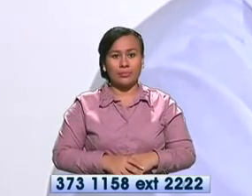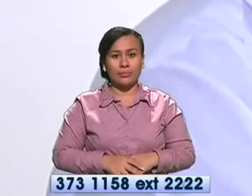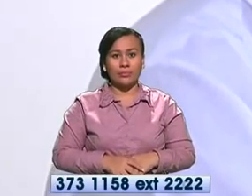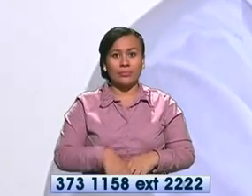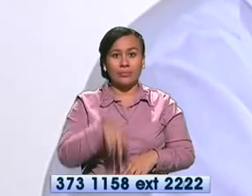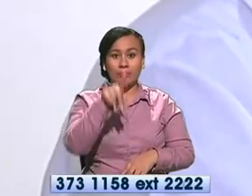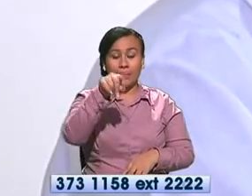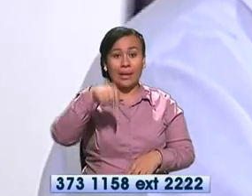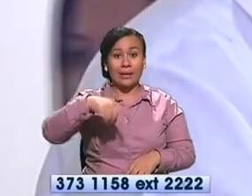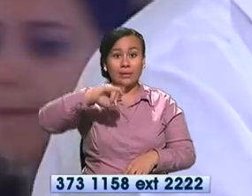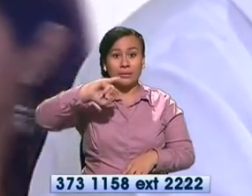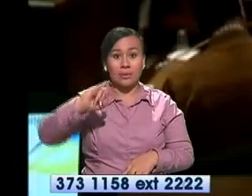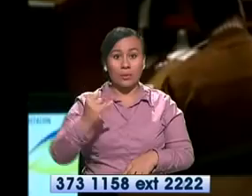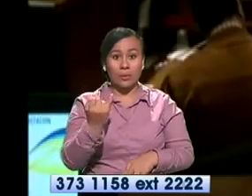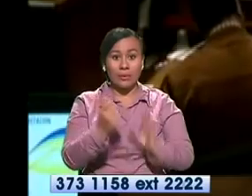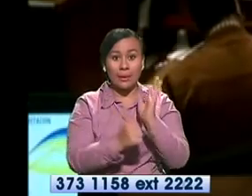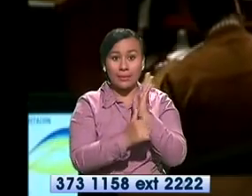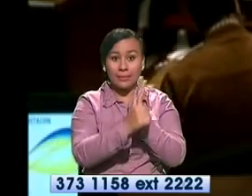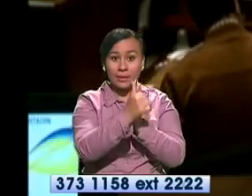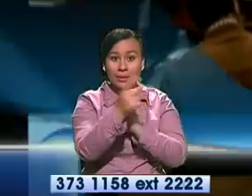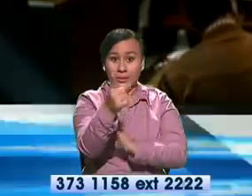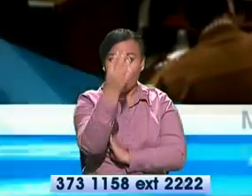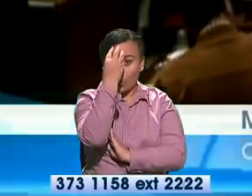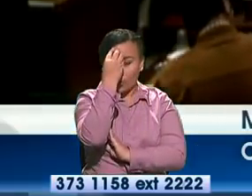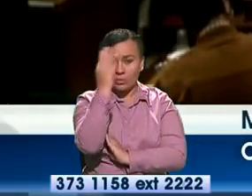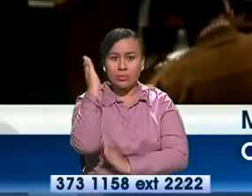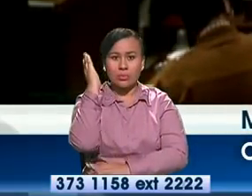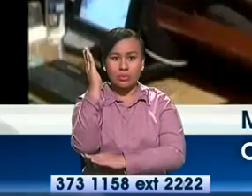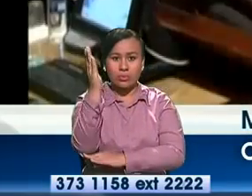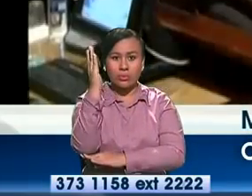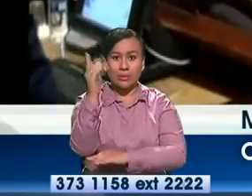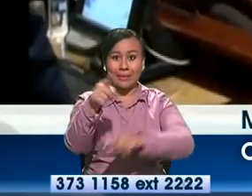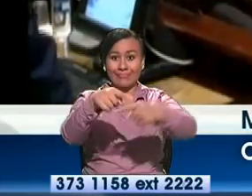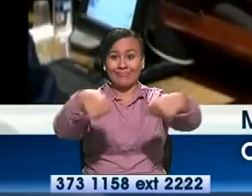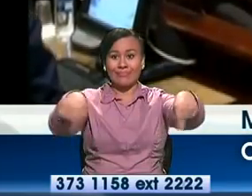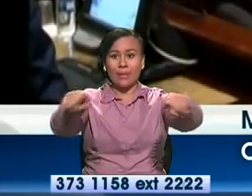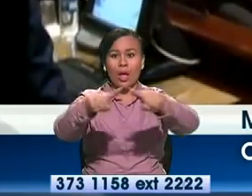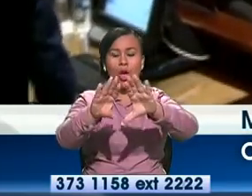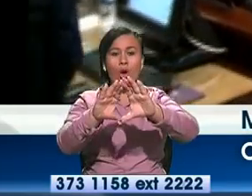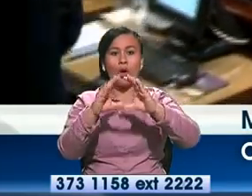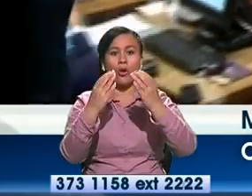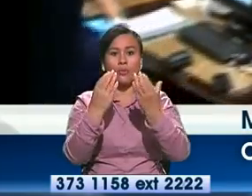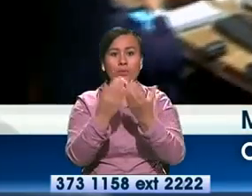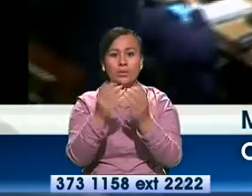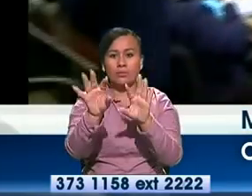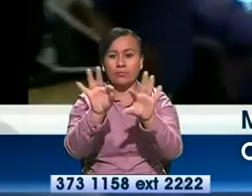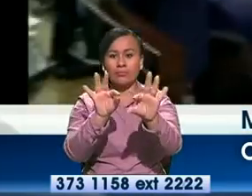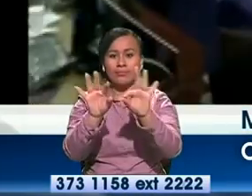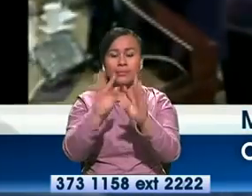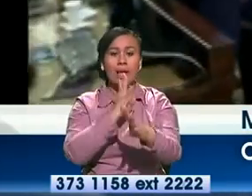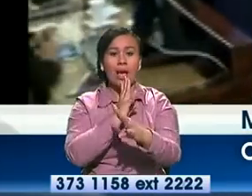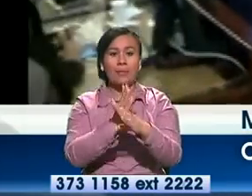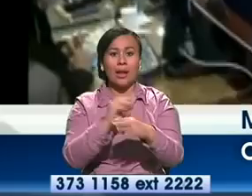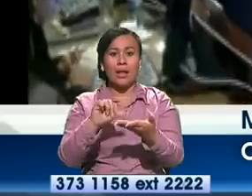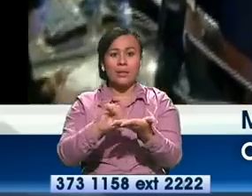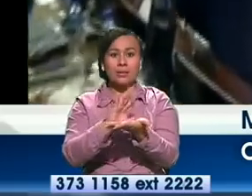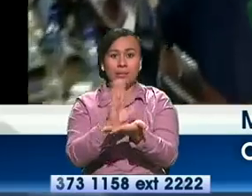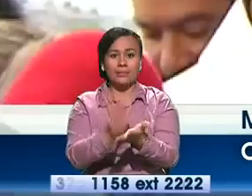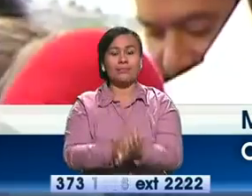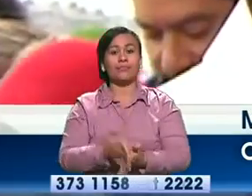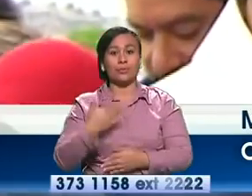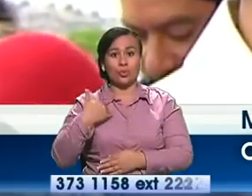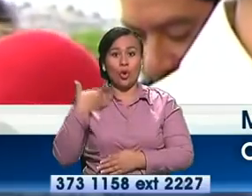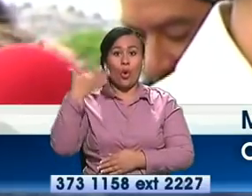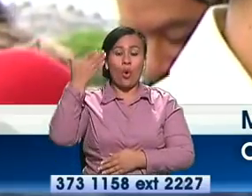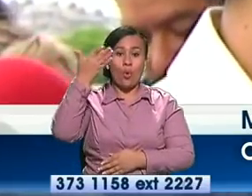Este jueves el ministro de Educación comparecerá ante la Comisión Ocasional Ampetra de la Asamblea Nacional. Ahí vamos a exponer todos